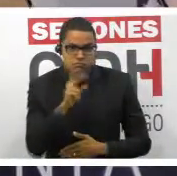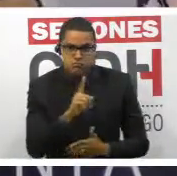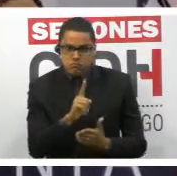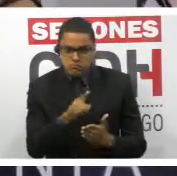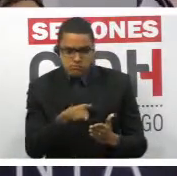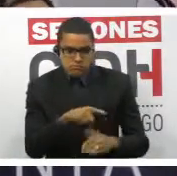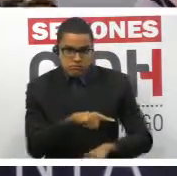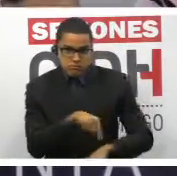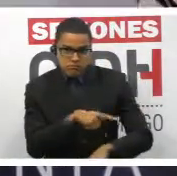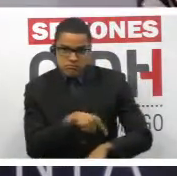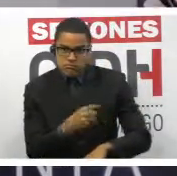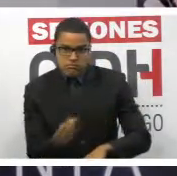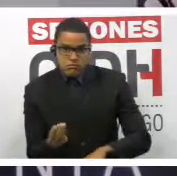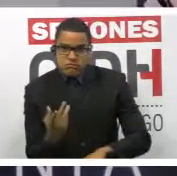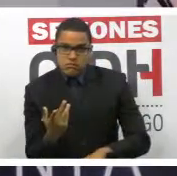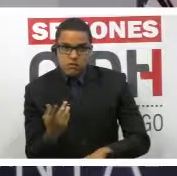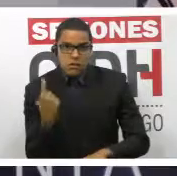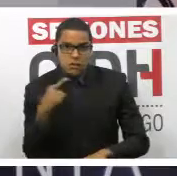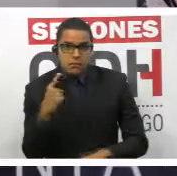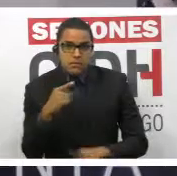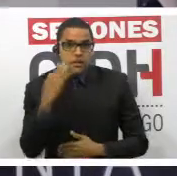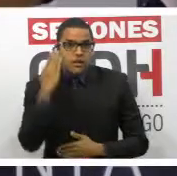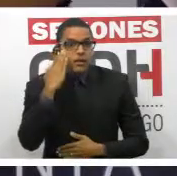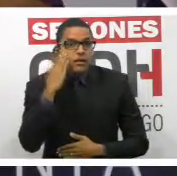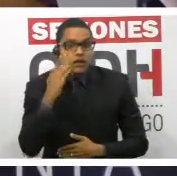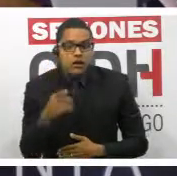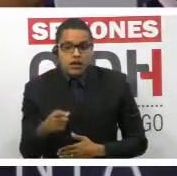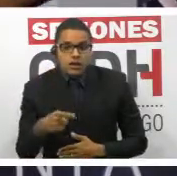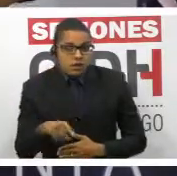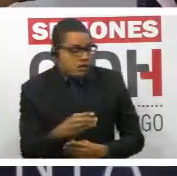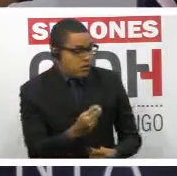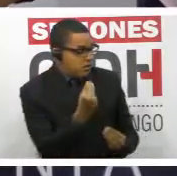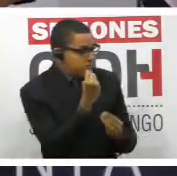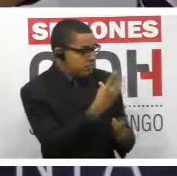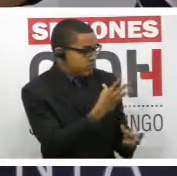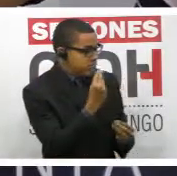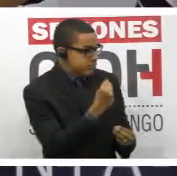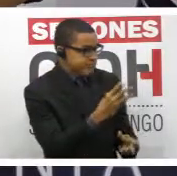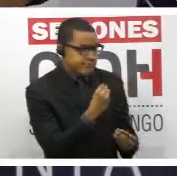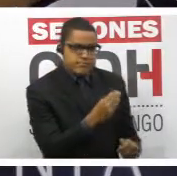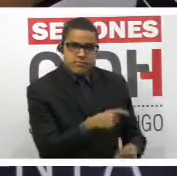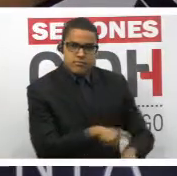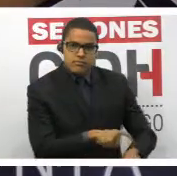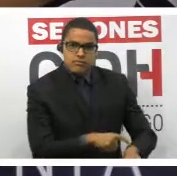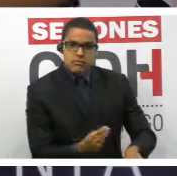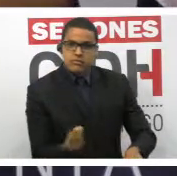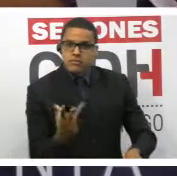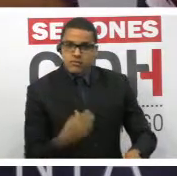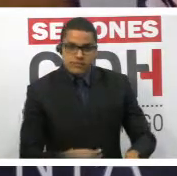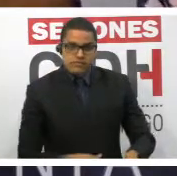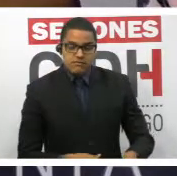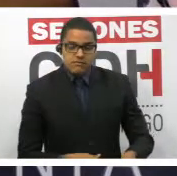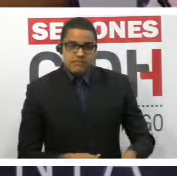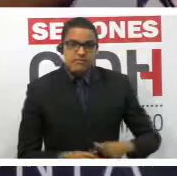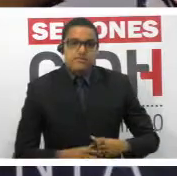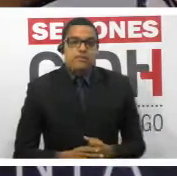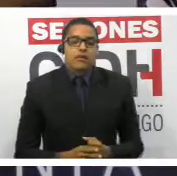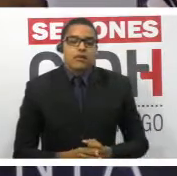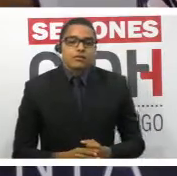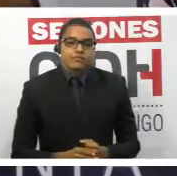entonces varios en flandes to train the fireman experimentan una